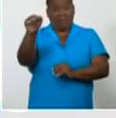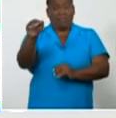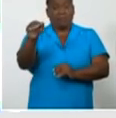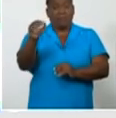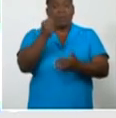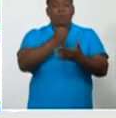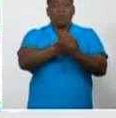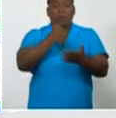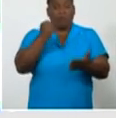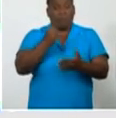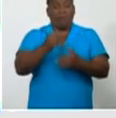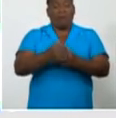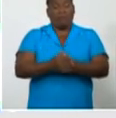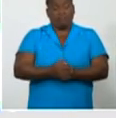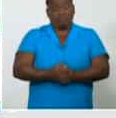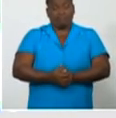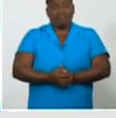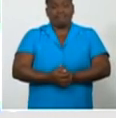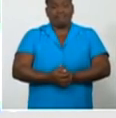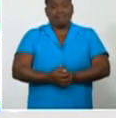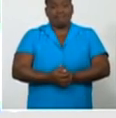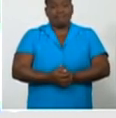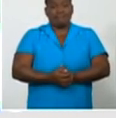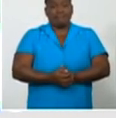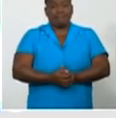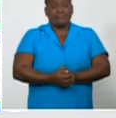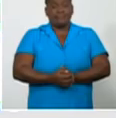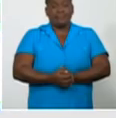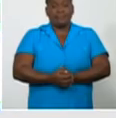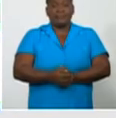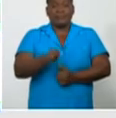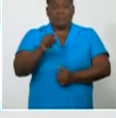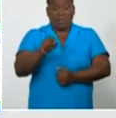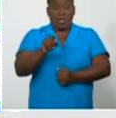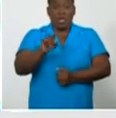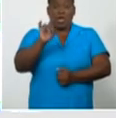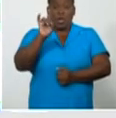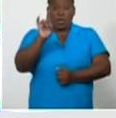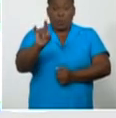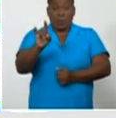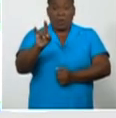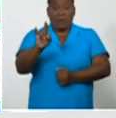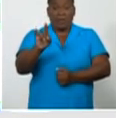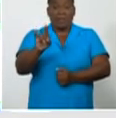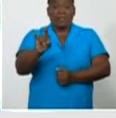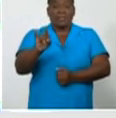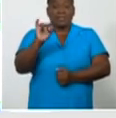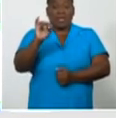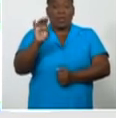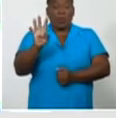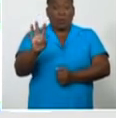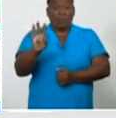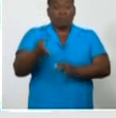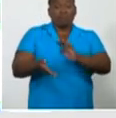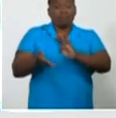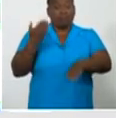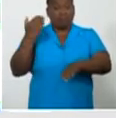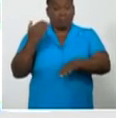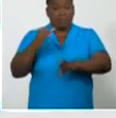se mantienen ingresados. Y con estas 974 altas, ya el